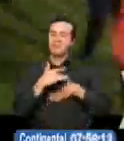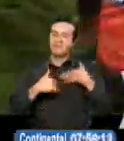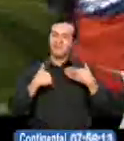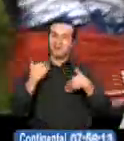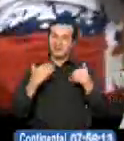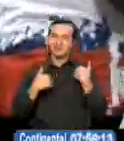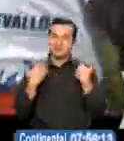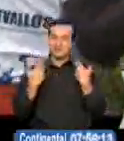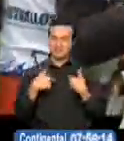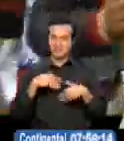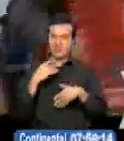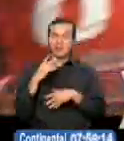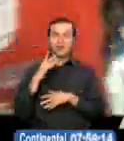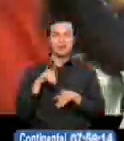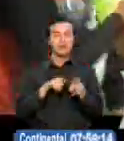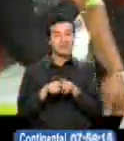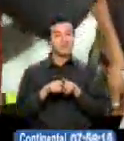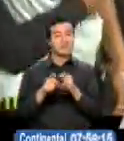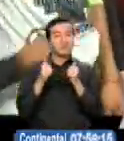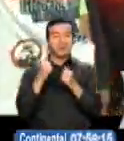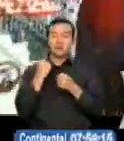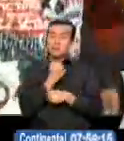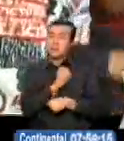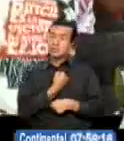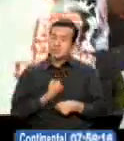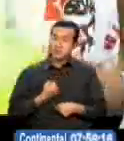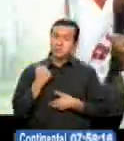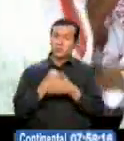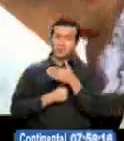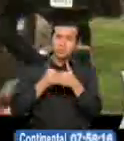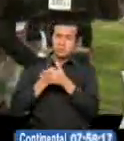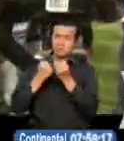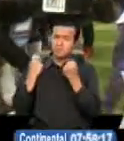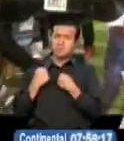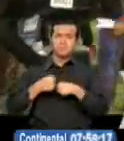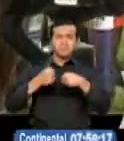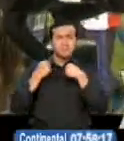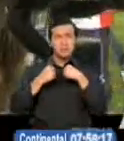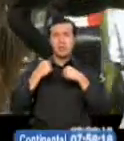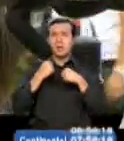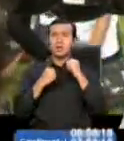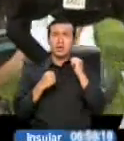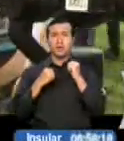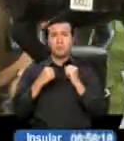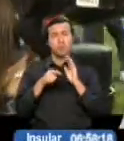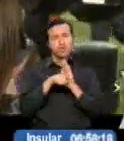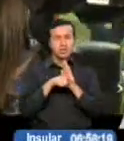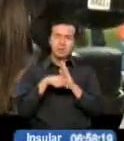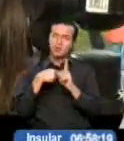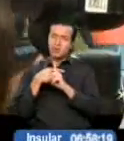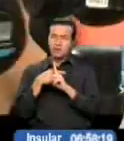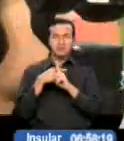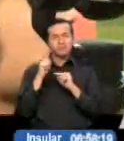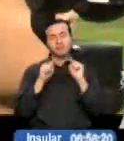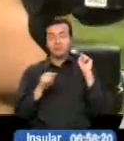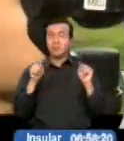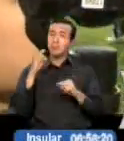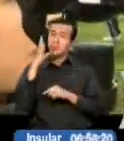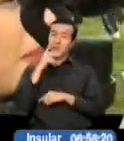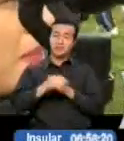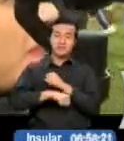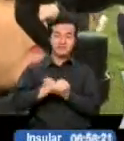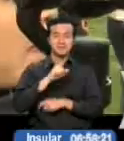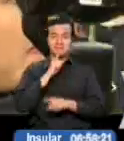hecho. Creo que hemos hecho un gran torneo con sacrificio, creo que con altibajos y buenas cosas, pero bueno, creo que eso es el lindo del fútbol, que